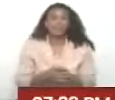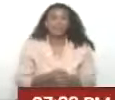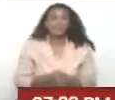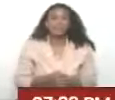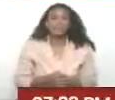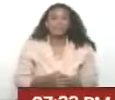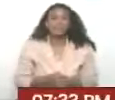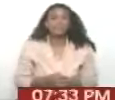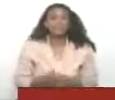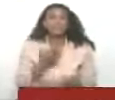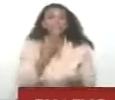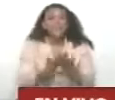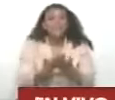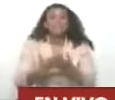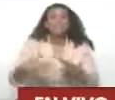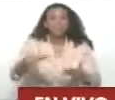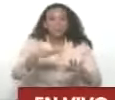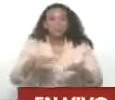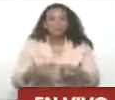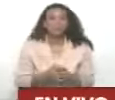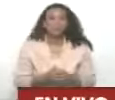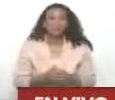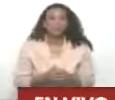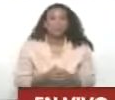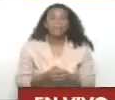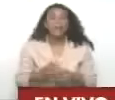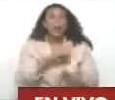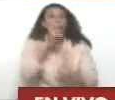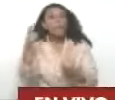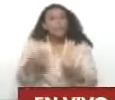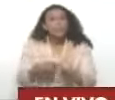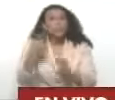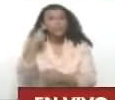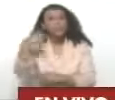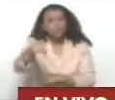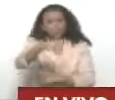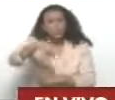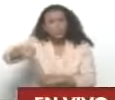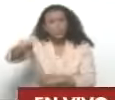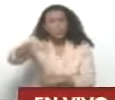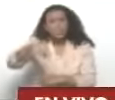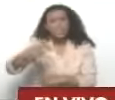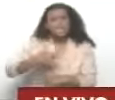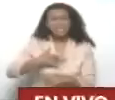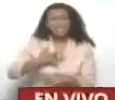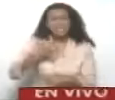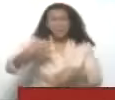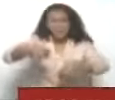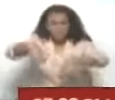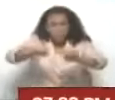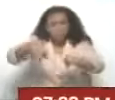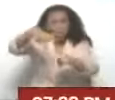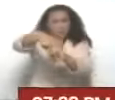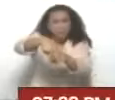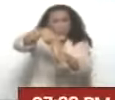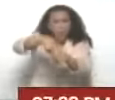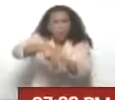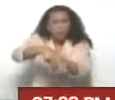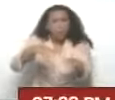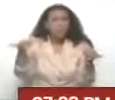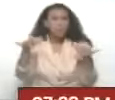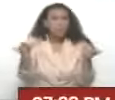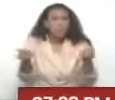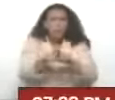Gracias, Jimmy. Fíjese, para completar allí, ¿y eso que usted siente al montarse en la moto es lo mismo que